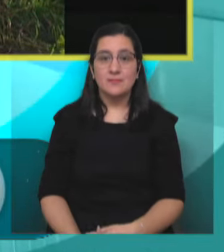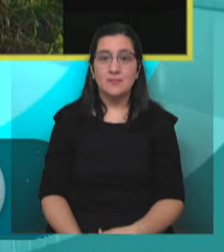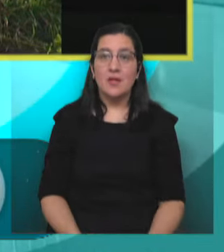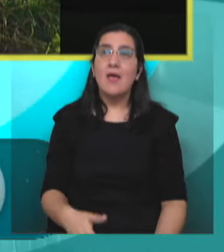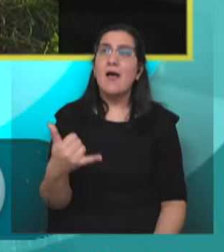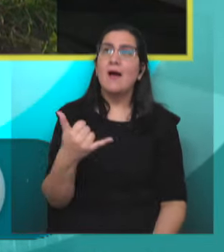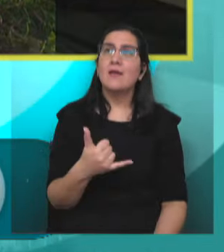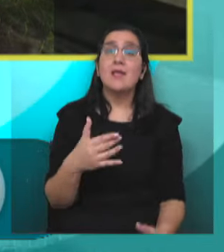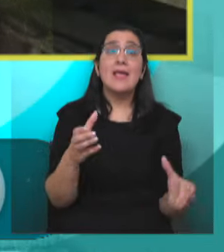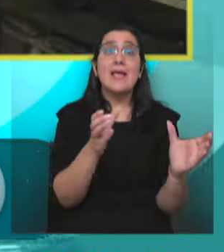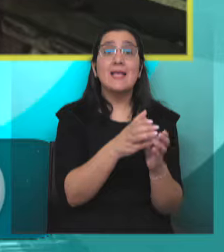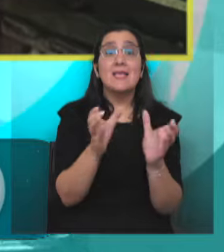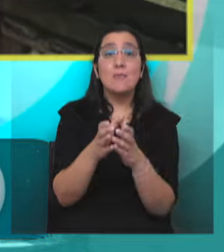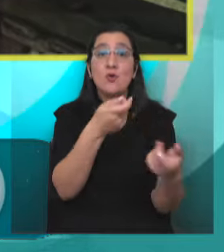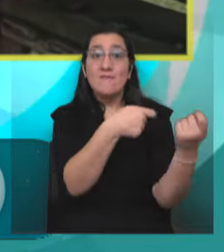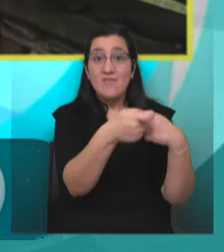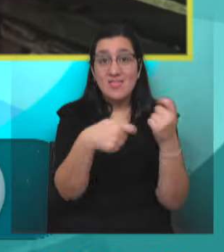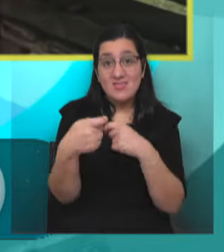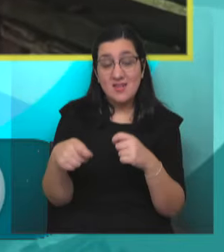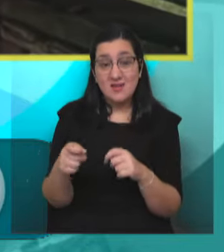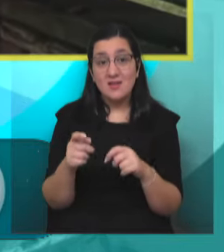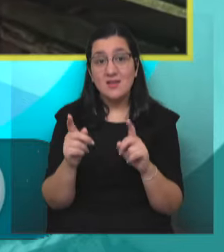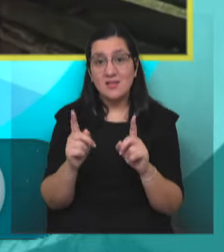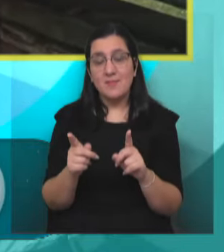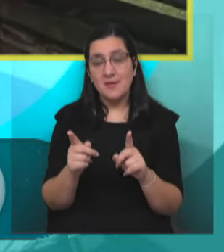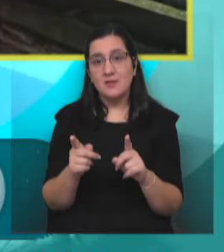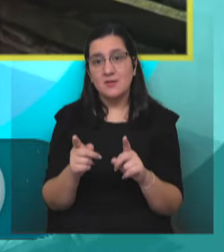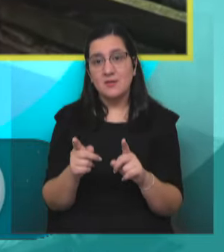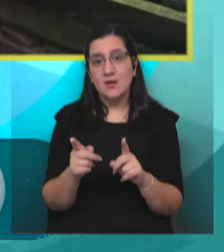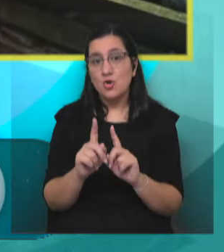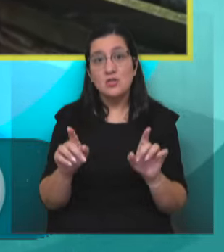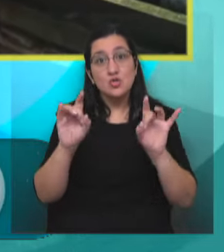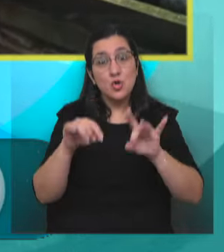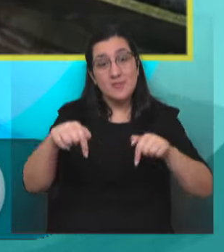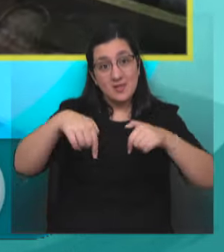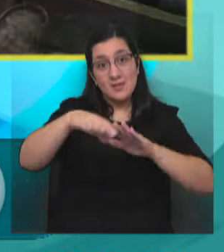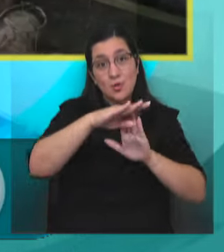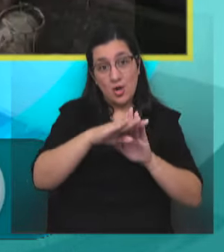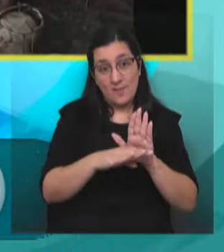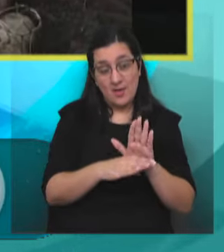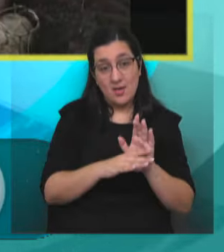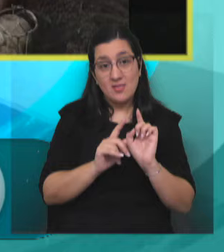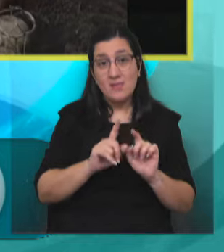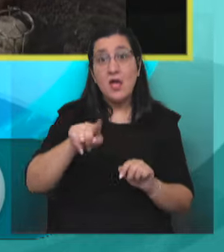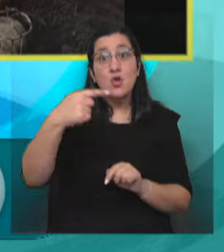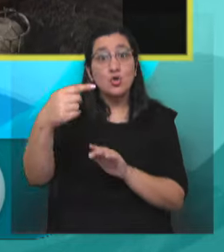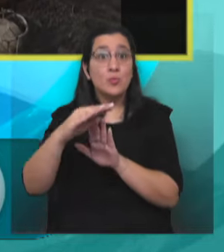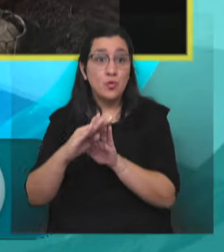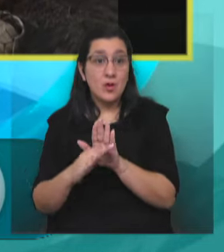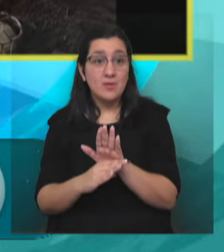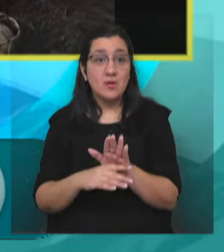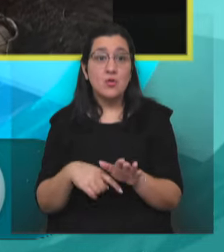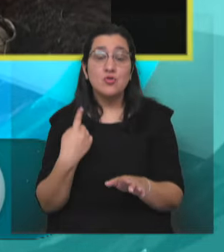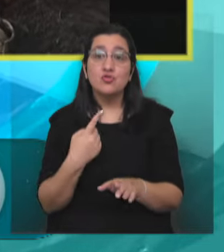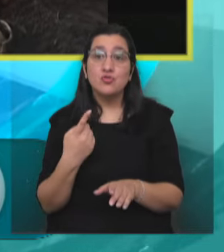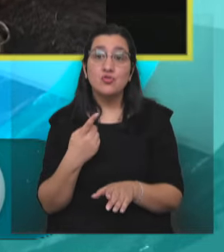tenemos equipos de comercialización y ya digo, hay no solo este programa, sino hay otros programas donde hemos